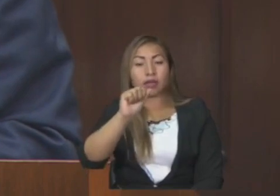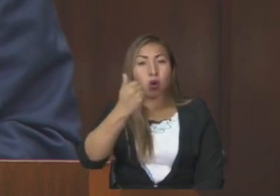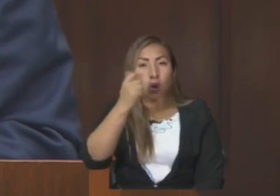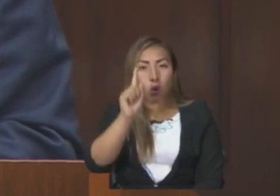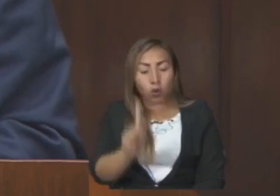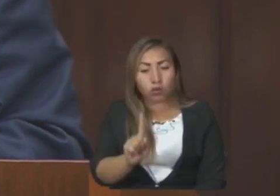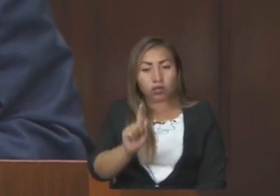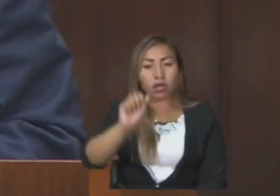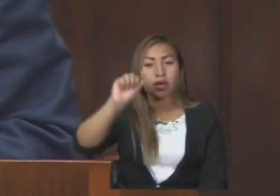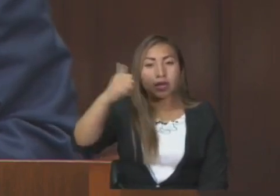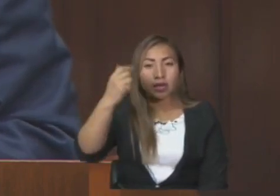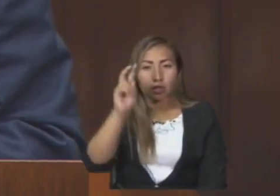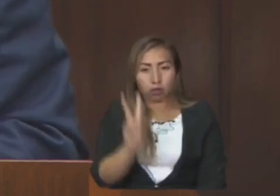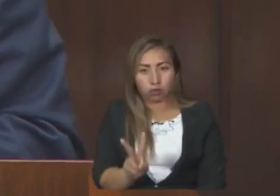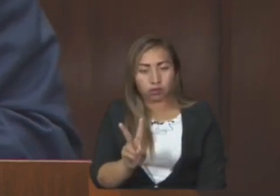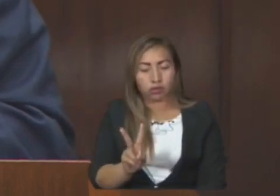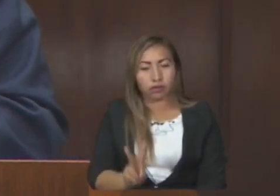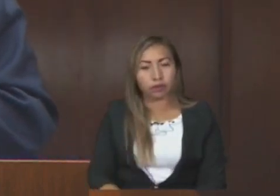y número 12.